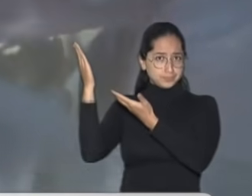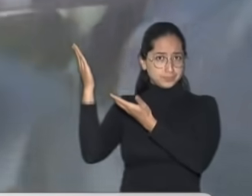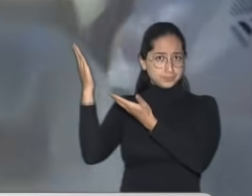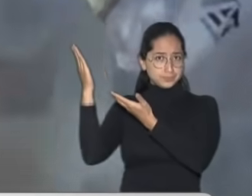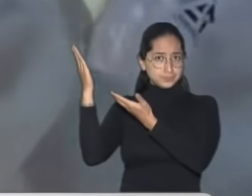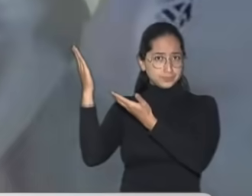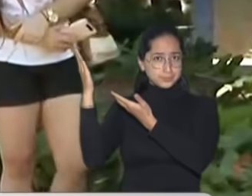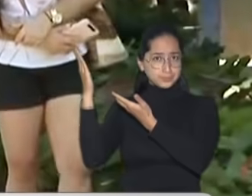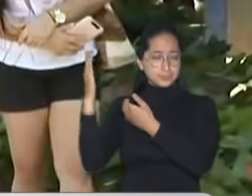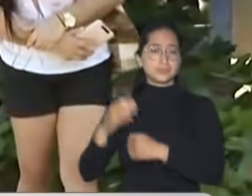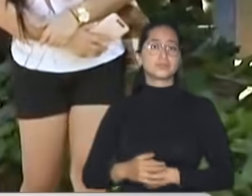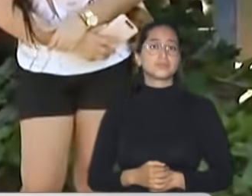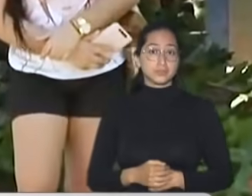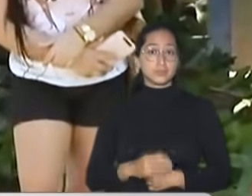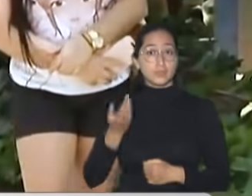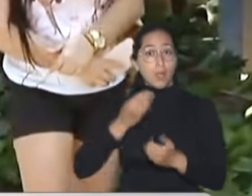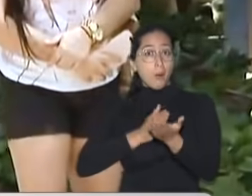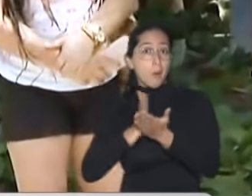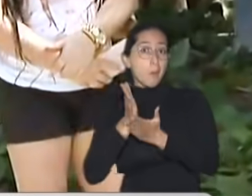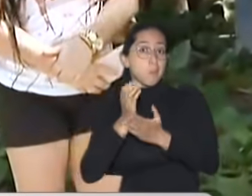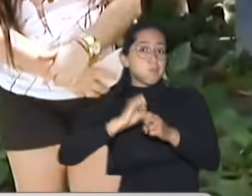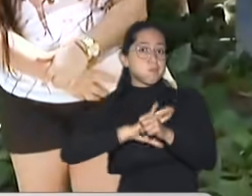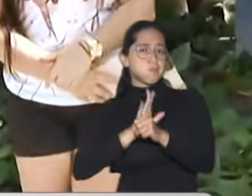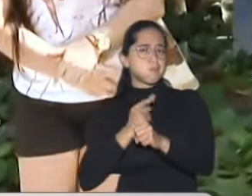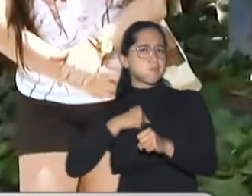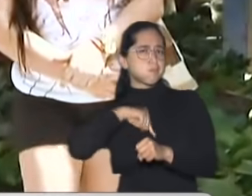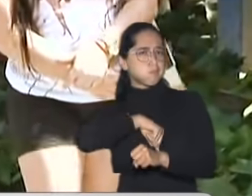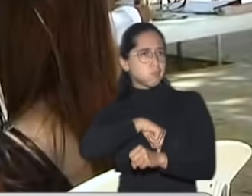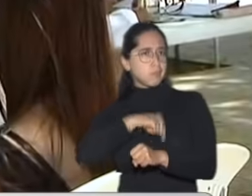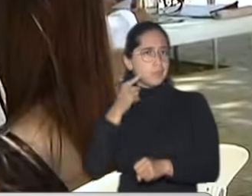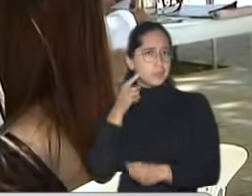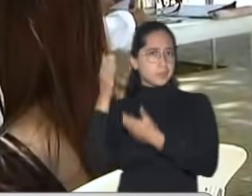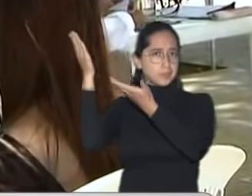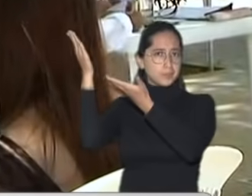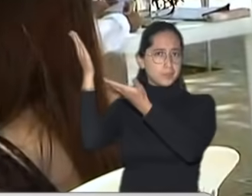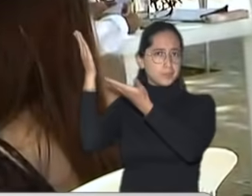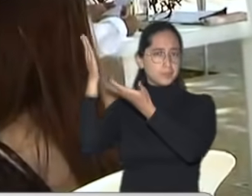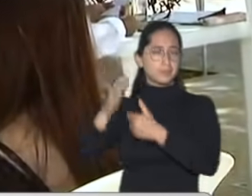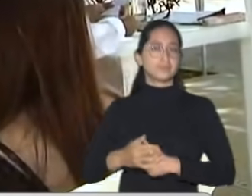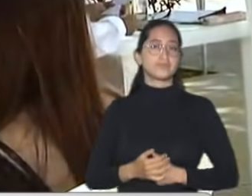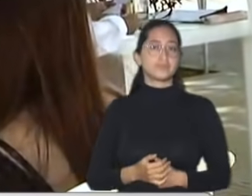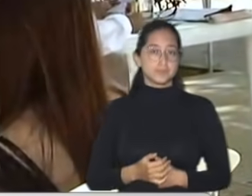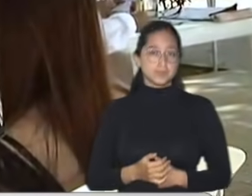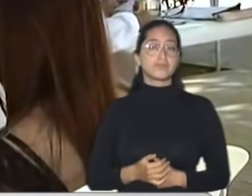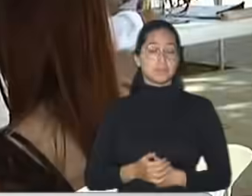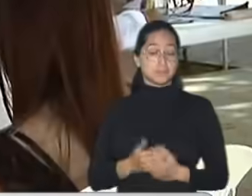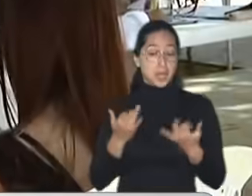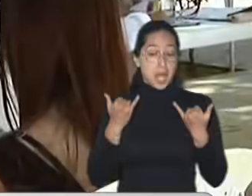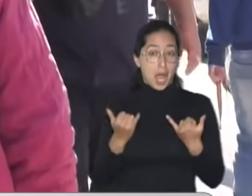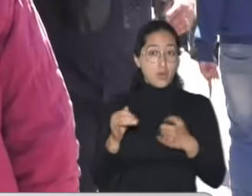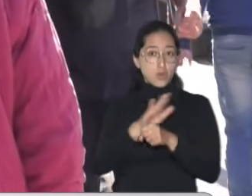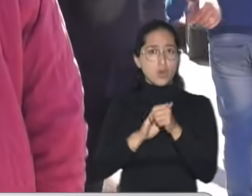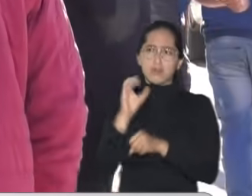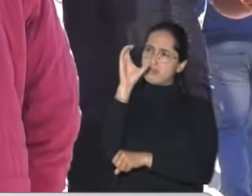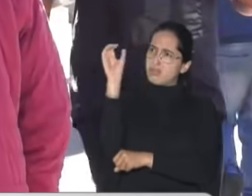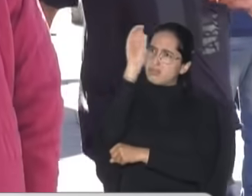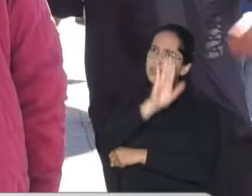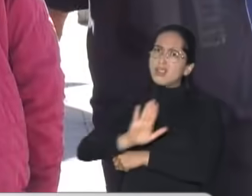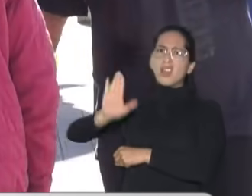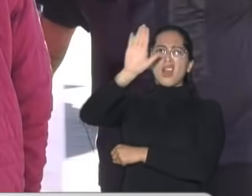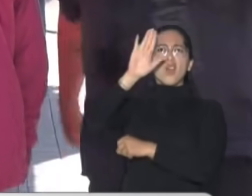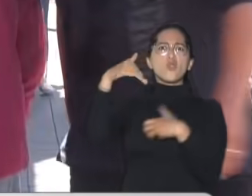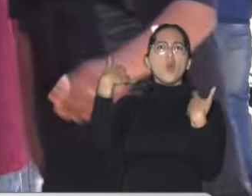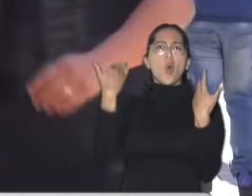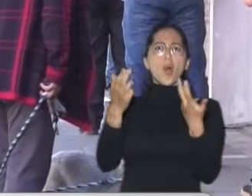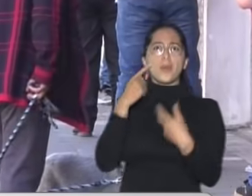1.923.132 personas. Los casos activos ya son 114.550. Esta es la situación a nivel nacional. Bogotá ya completó